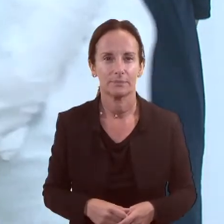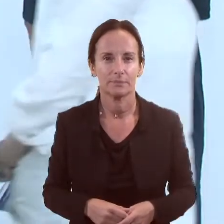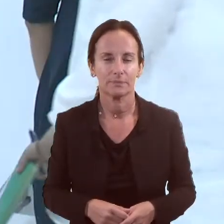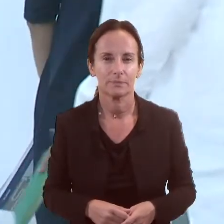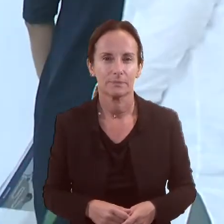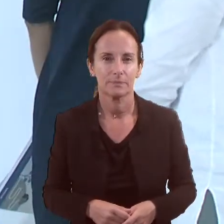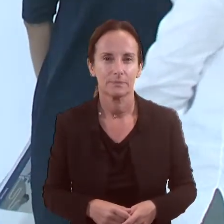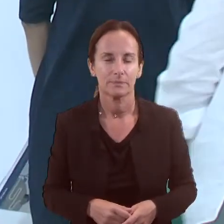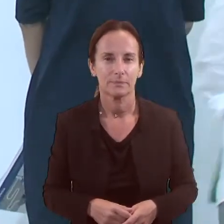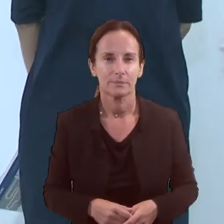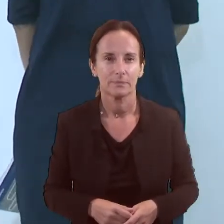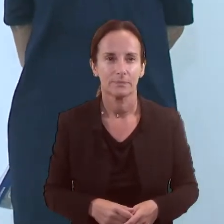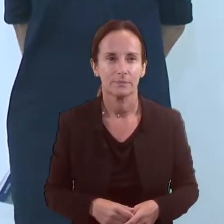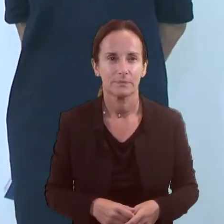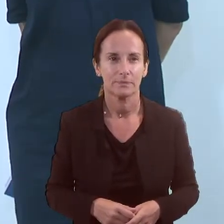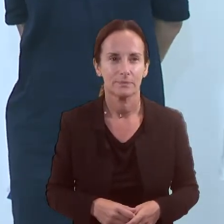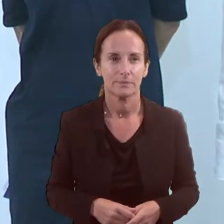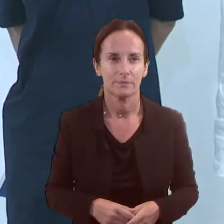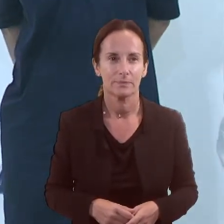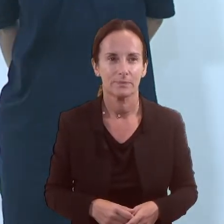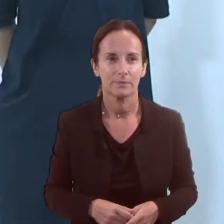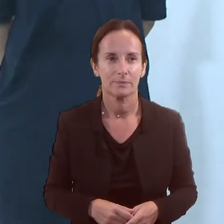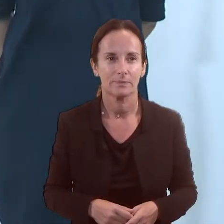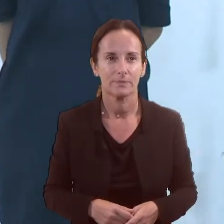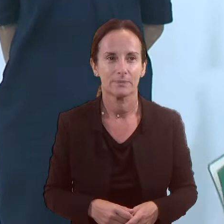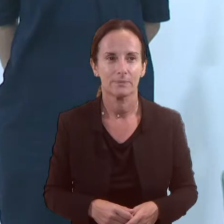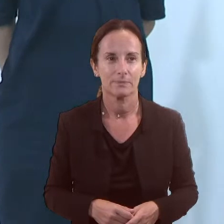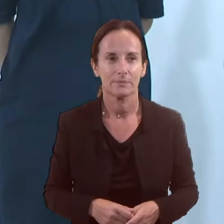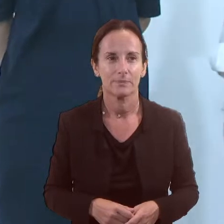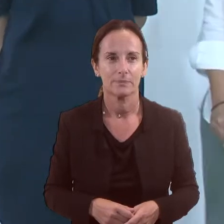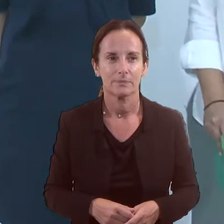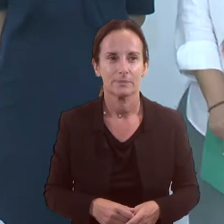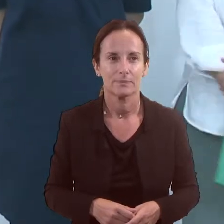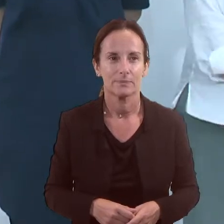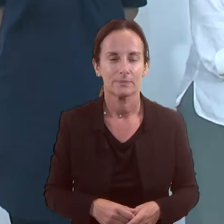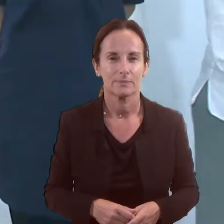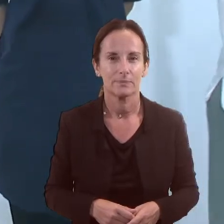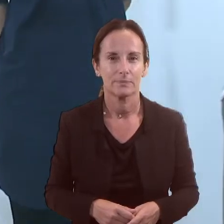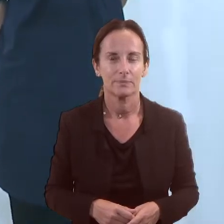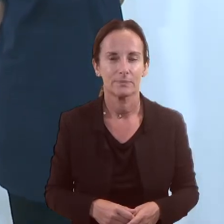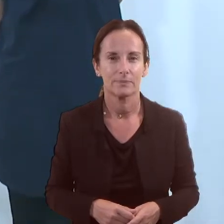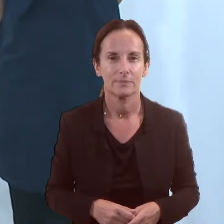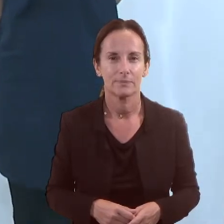Y está el coste de no hacerlo. Y está el coste de no hacerlo, que es mayor.